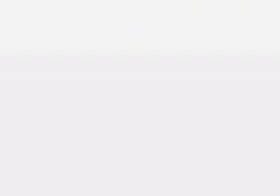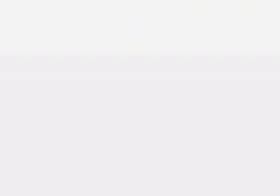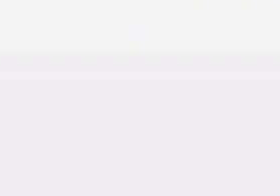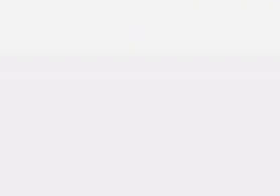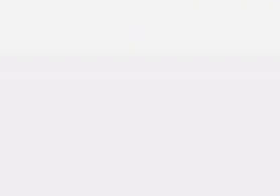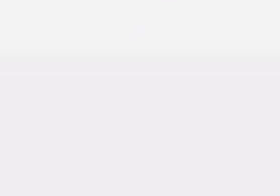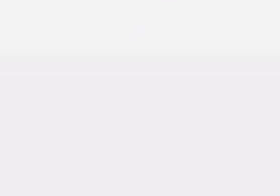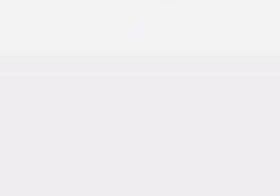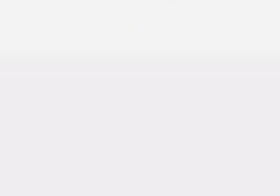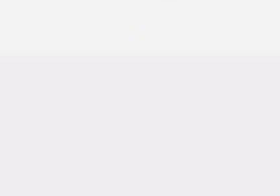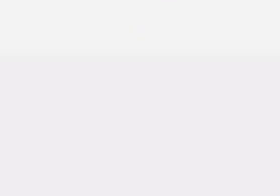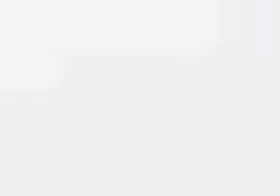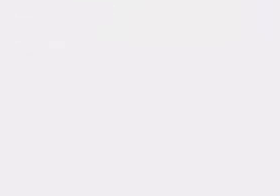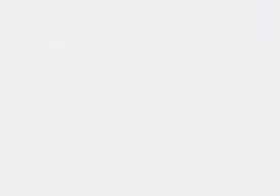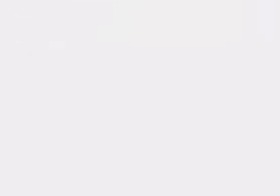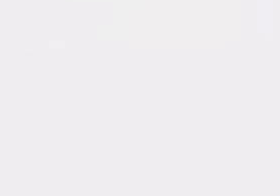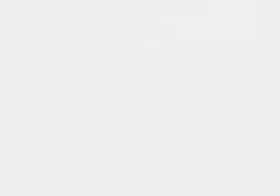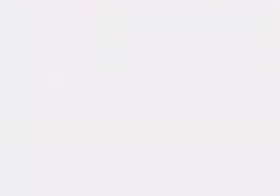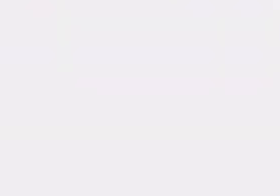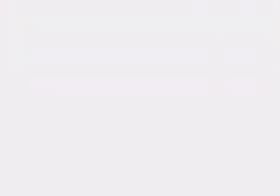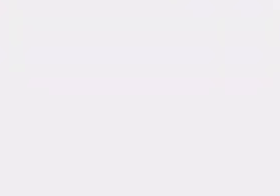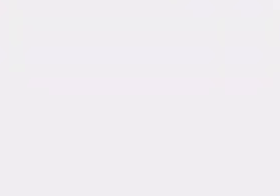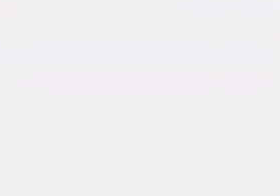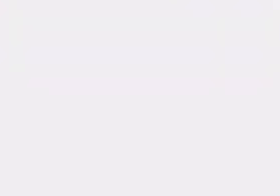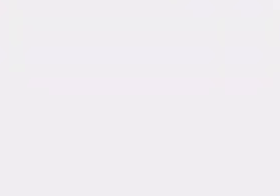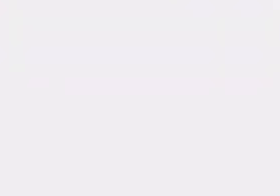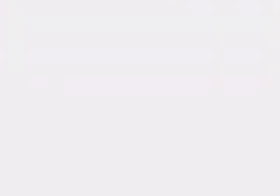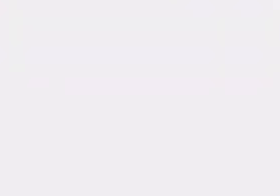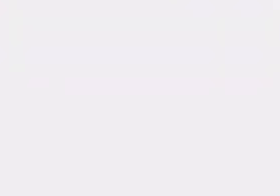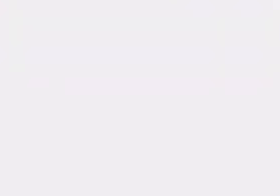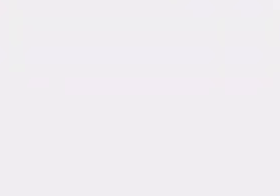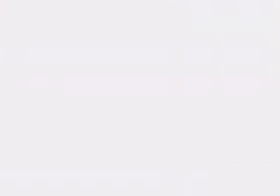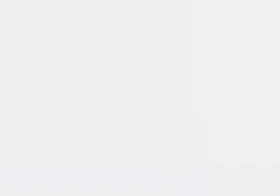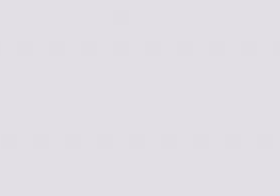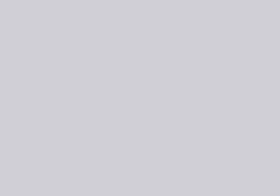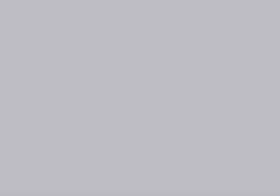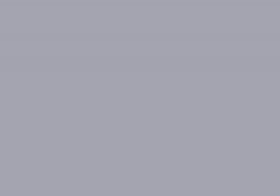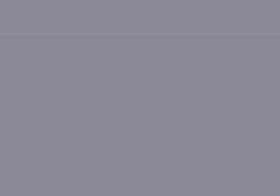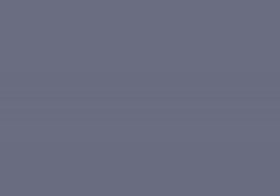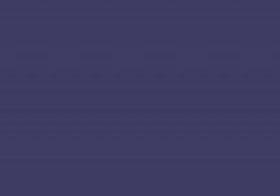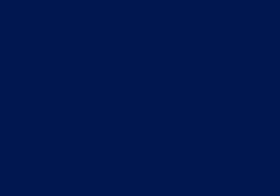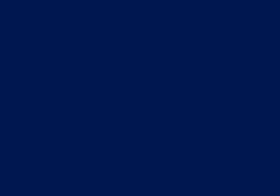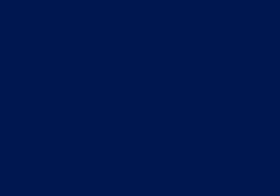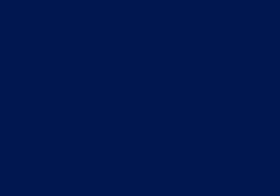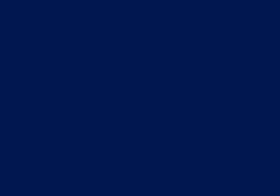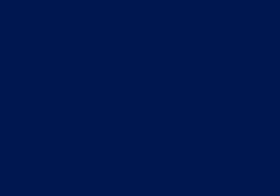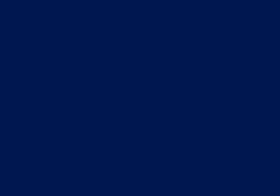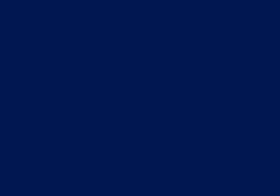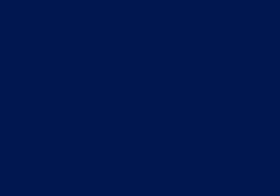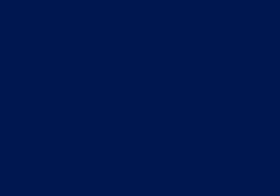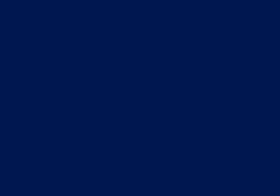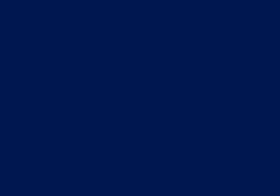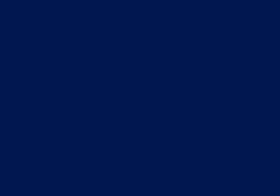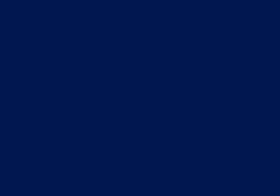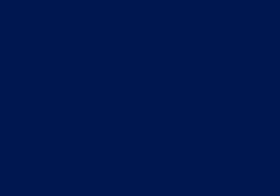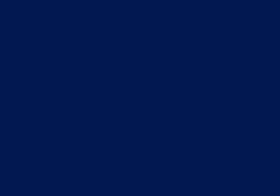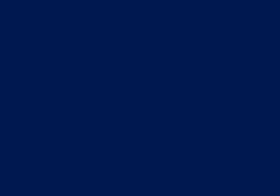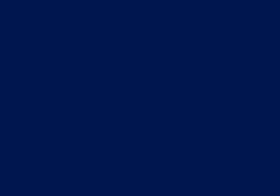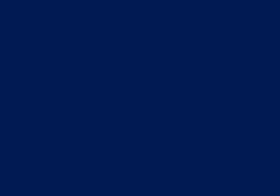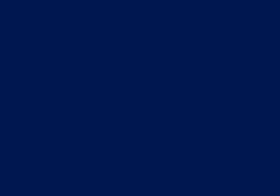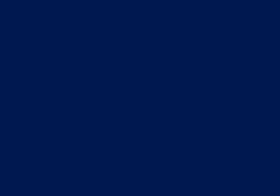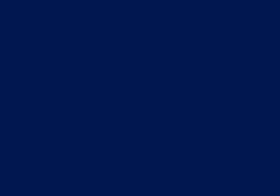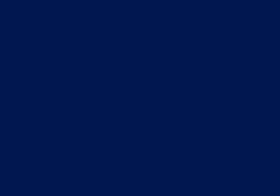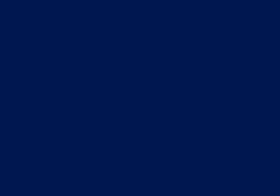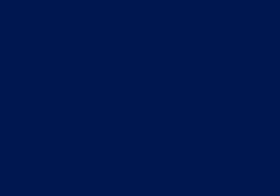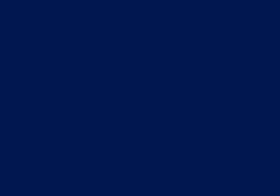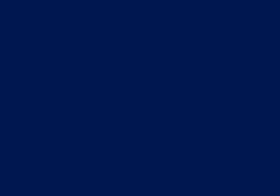Derechos, deberes y garantías del pueblo nicaragüense. Derechos de la familia. Artículo 77 de la Constitución